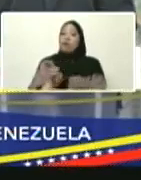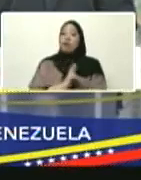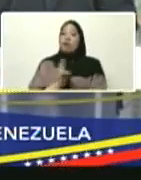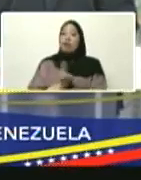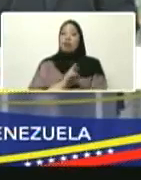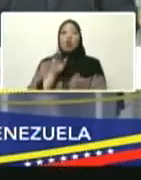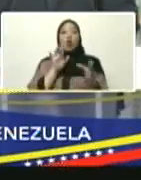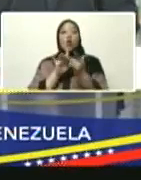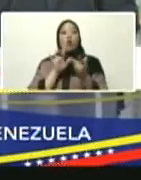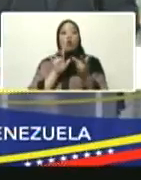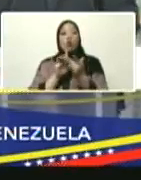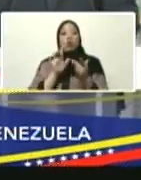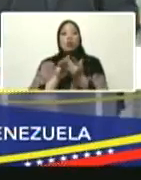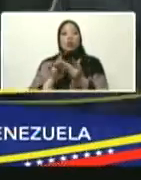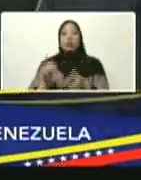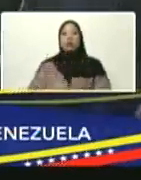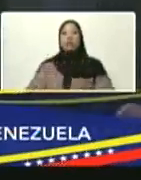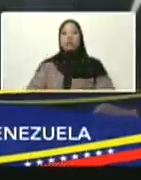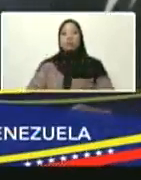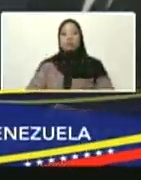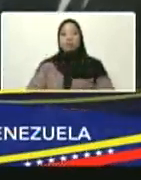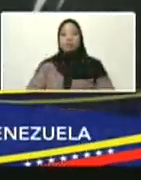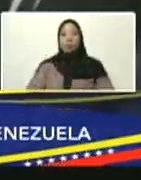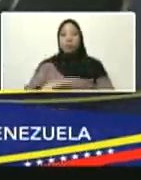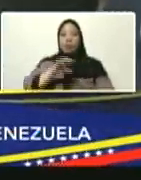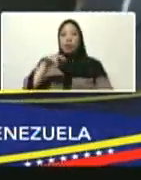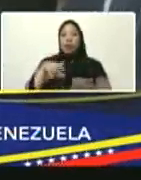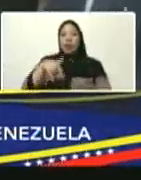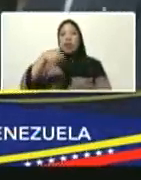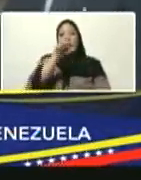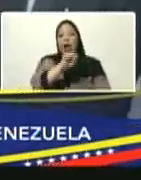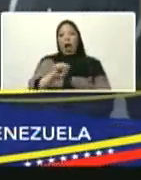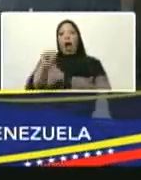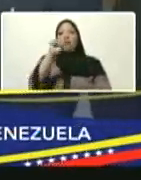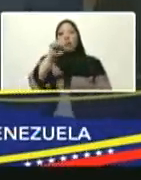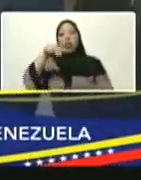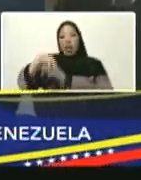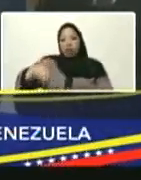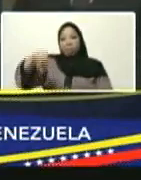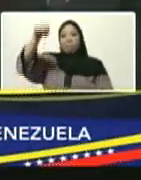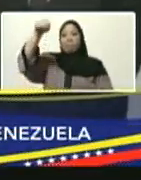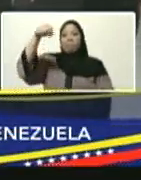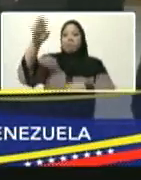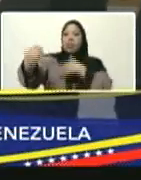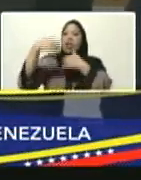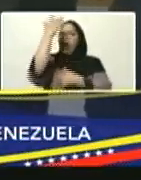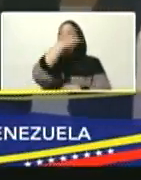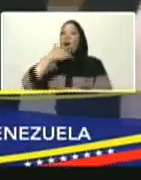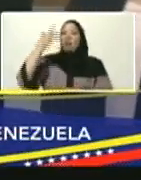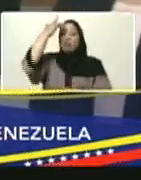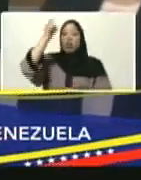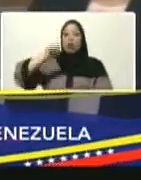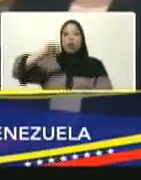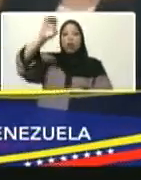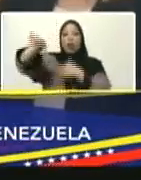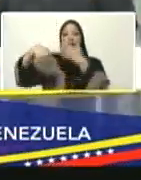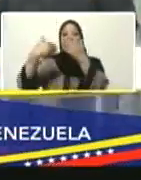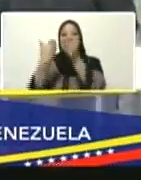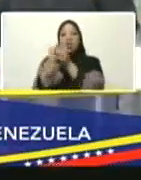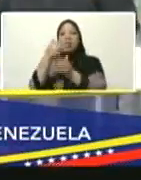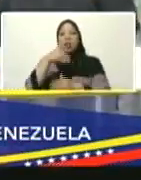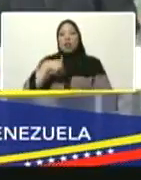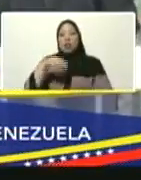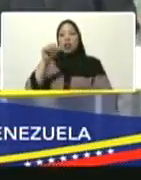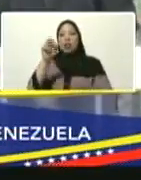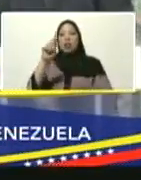la conexión aérea directa del norte de África al norte de Sudamérica, de Argelia a Venezuela. Très